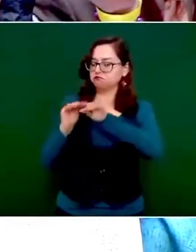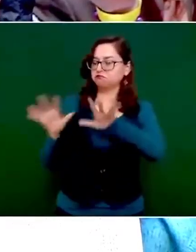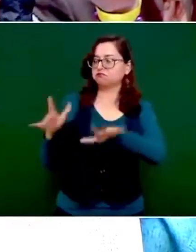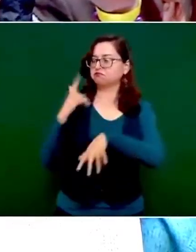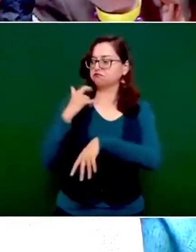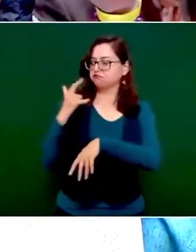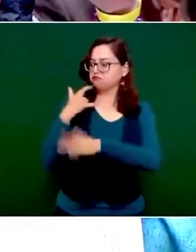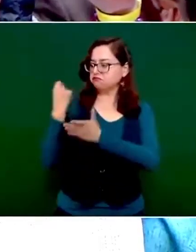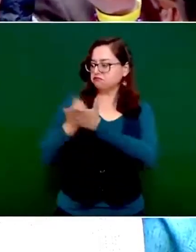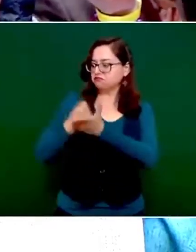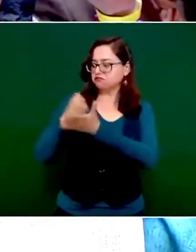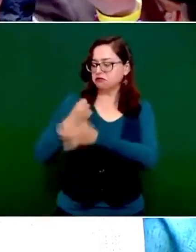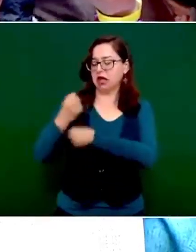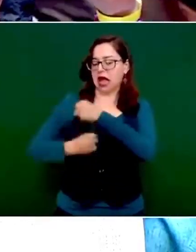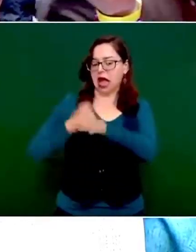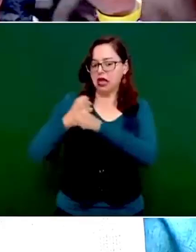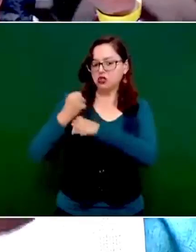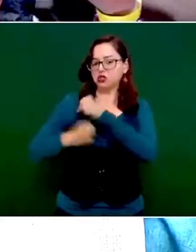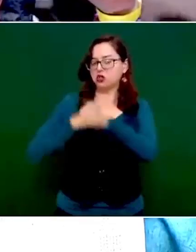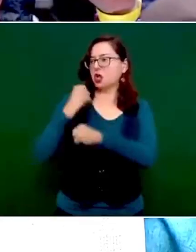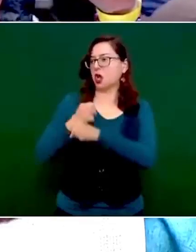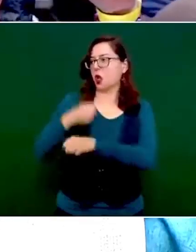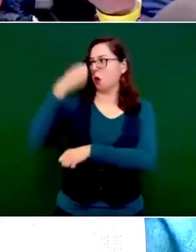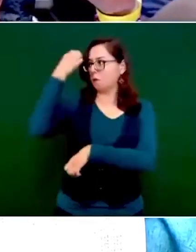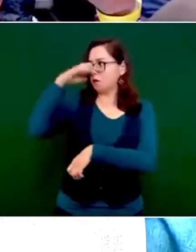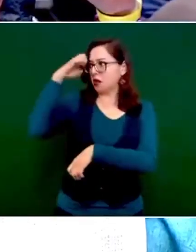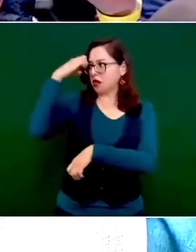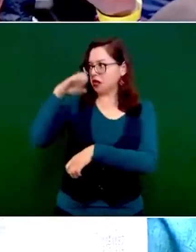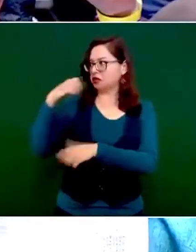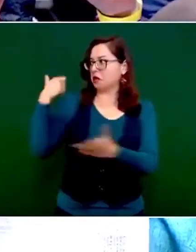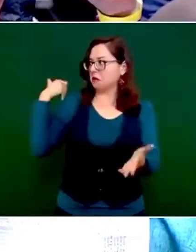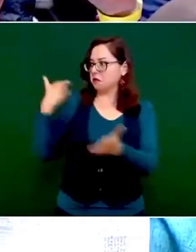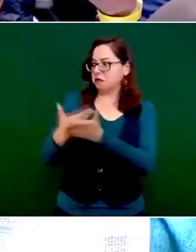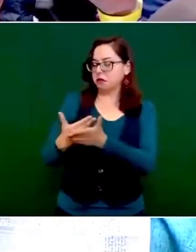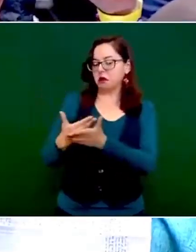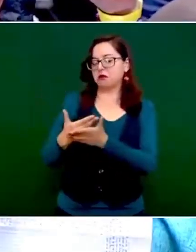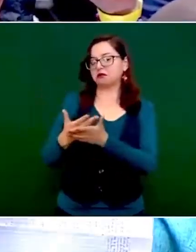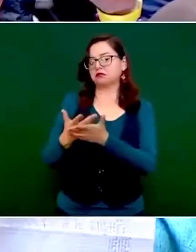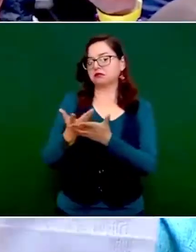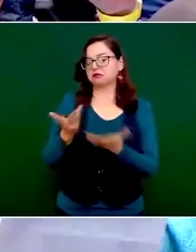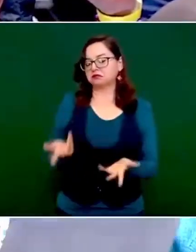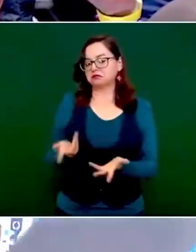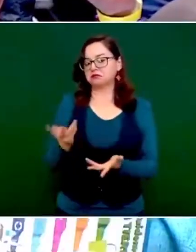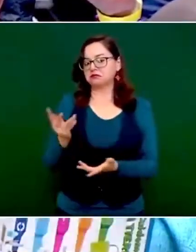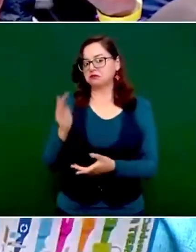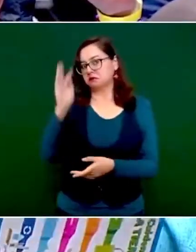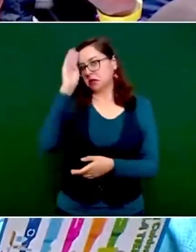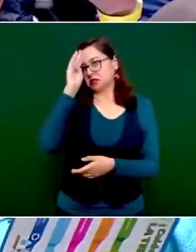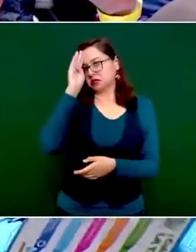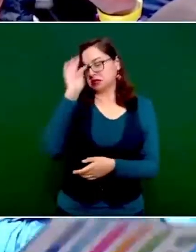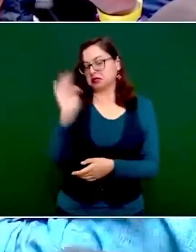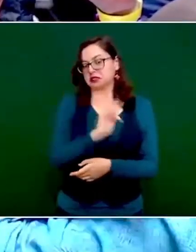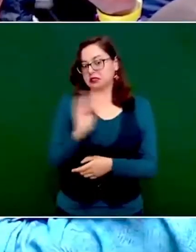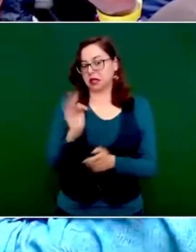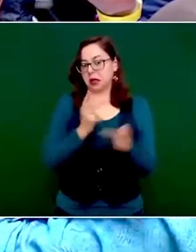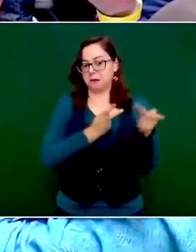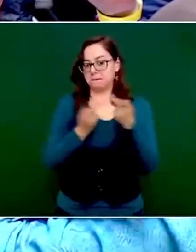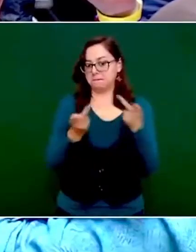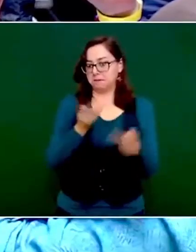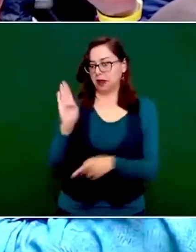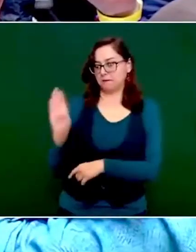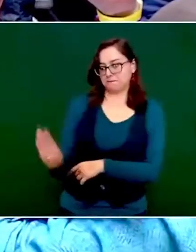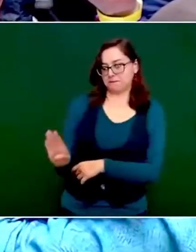escenario. Y aunque está bajo en las encuestas, lo señalan con el plan B. Y esa es la pregunta.